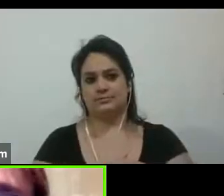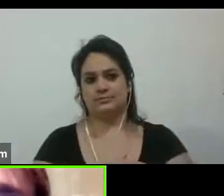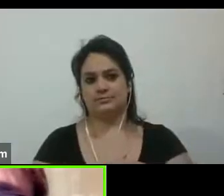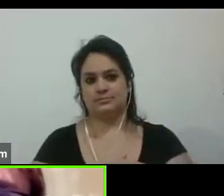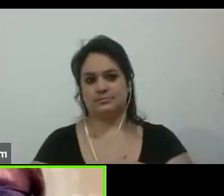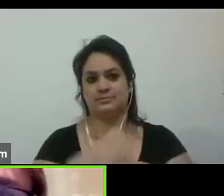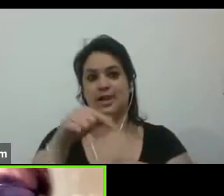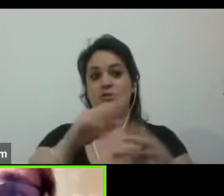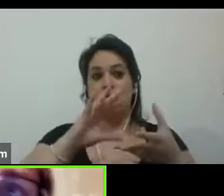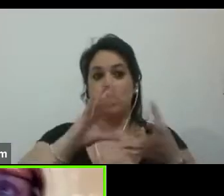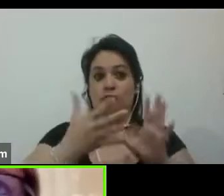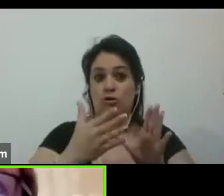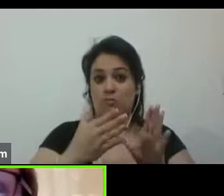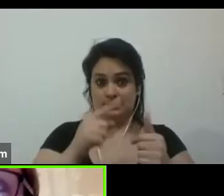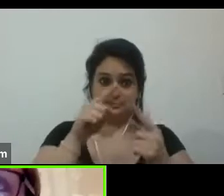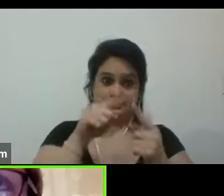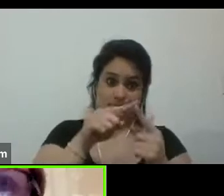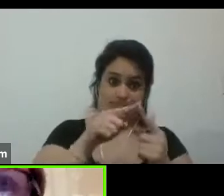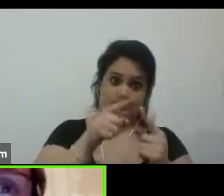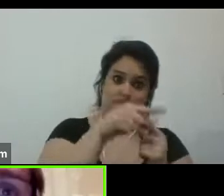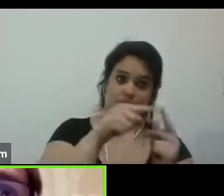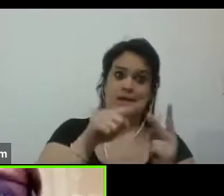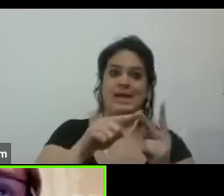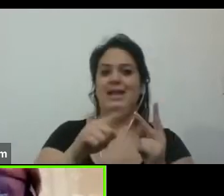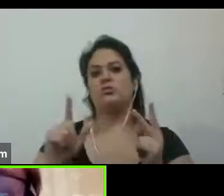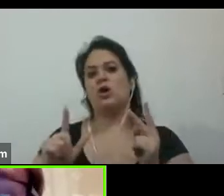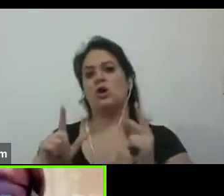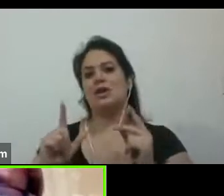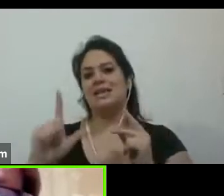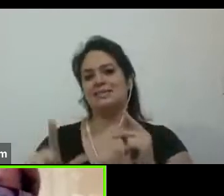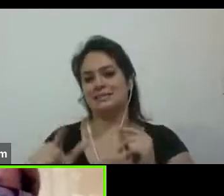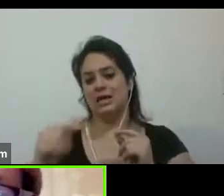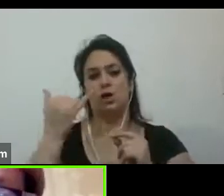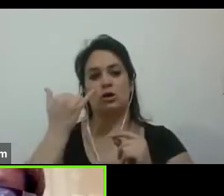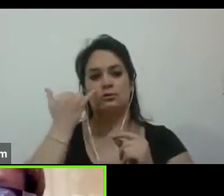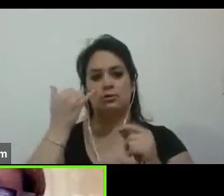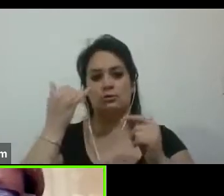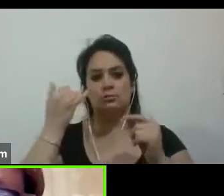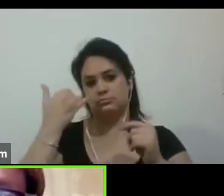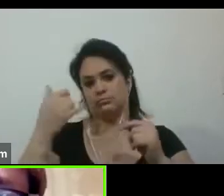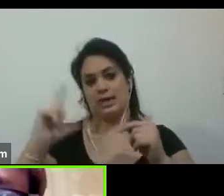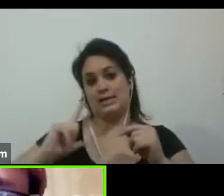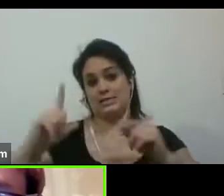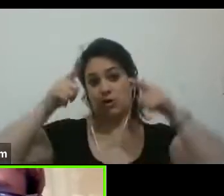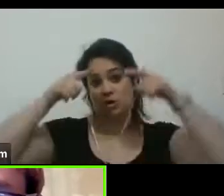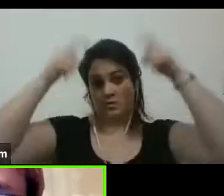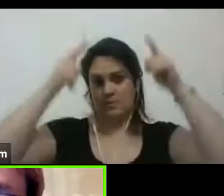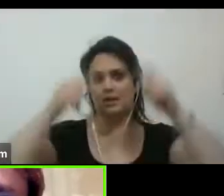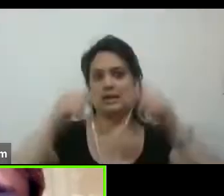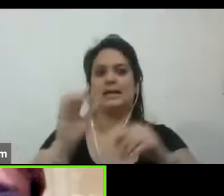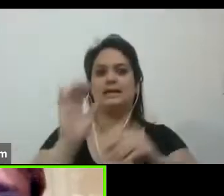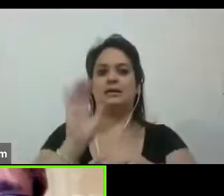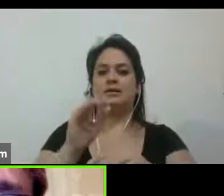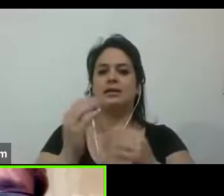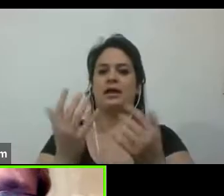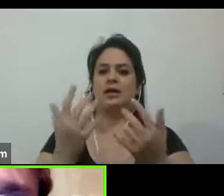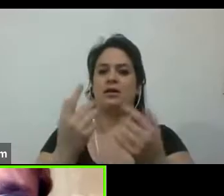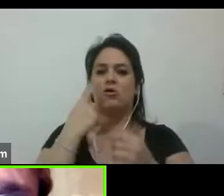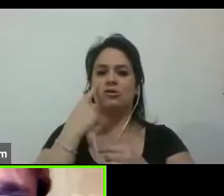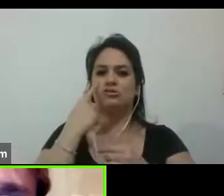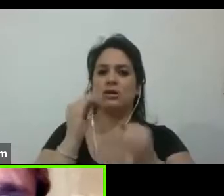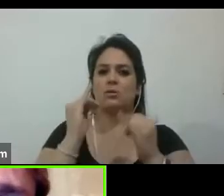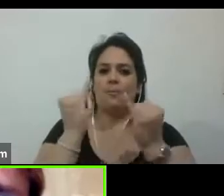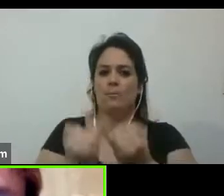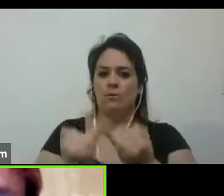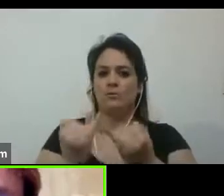una rama la administración gastronómica y la otra el licenciado en gastronomía va a estar más aplicado a lo que es la nutrición conocer las reacciones